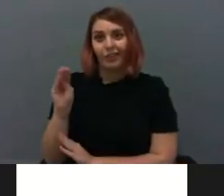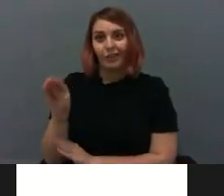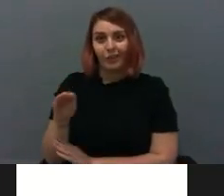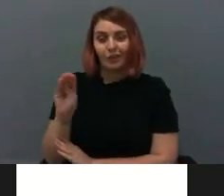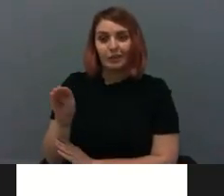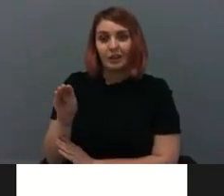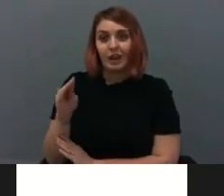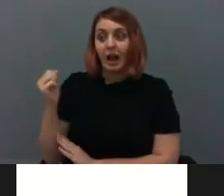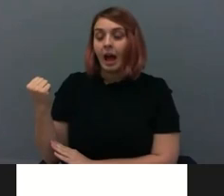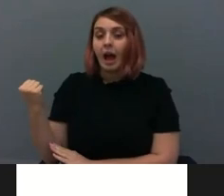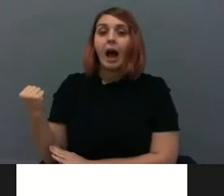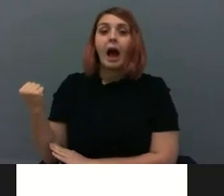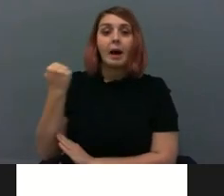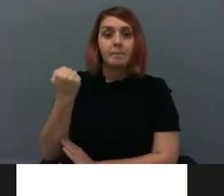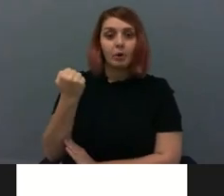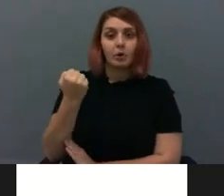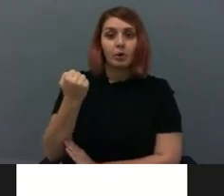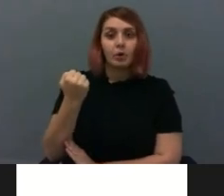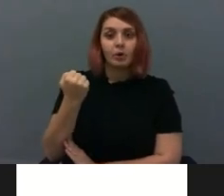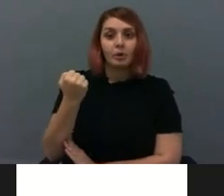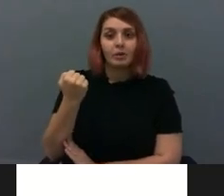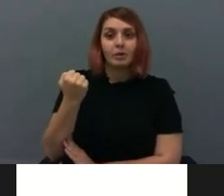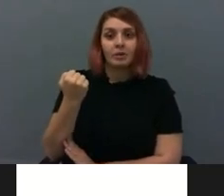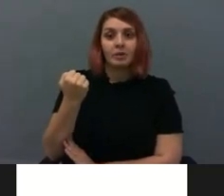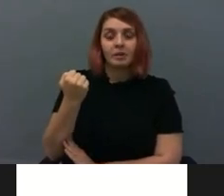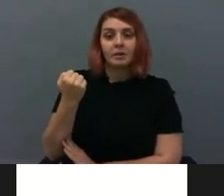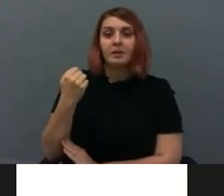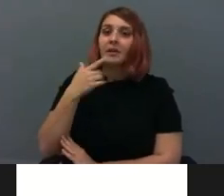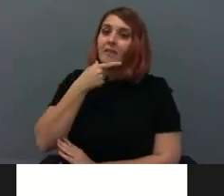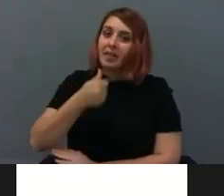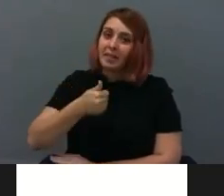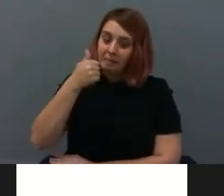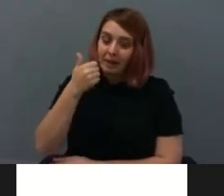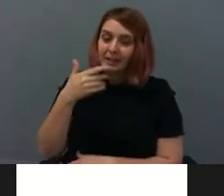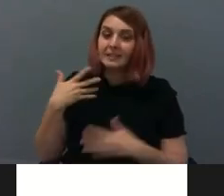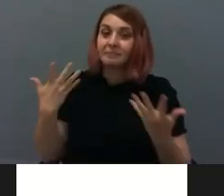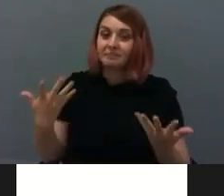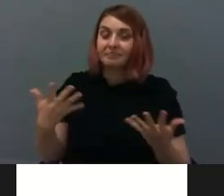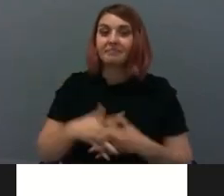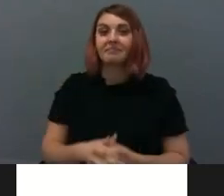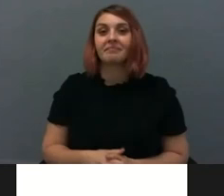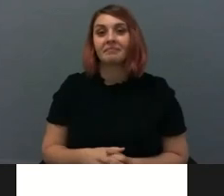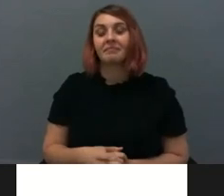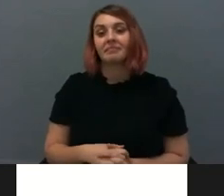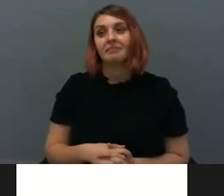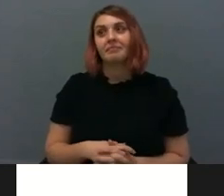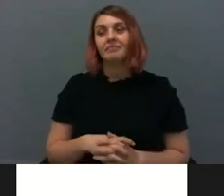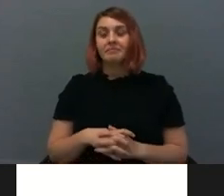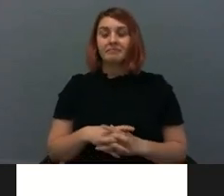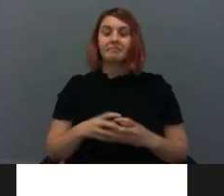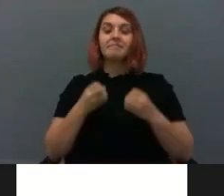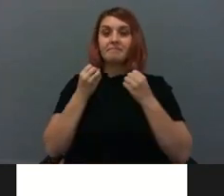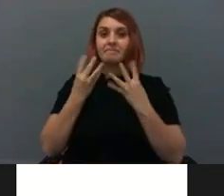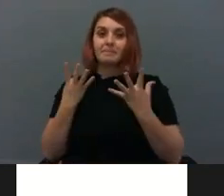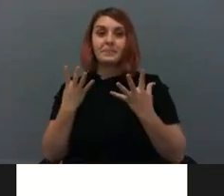con el apoyo se llevan mejor, ¿no? Entonces, bueno, pues